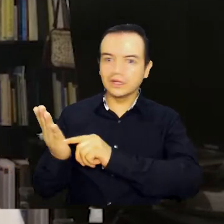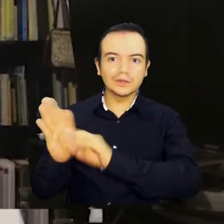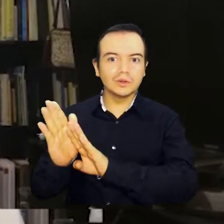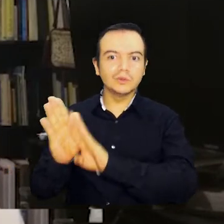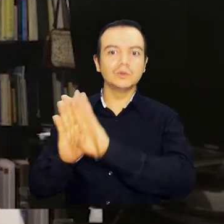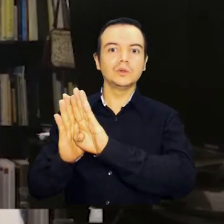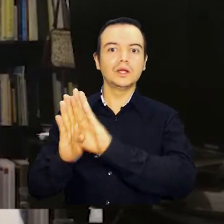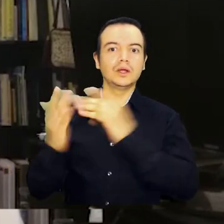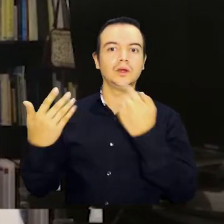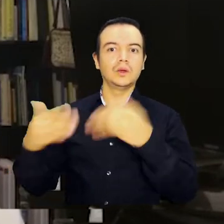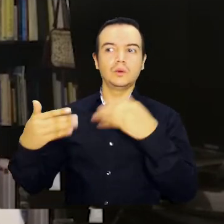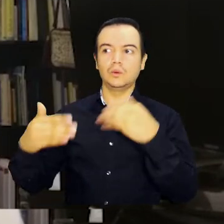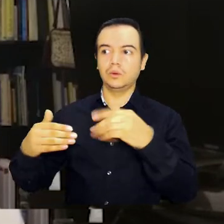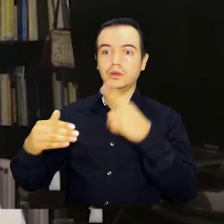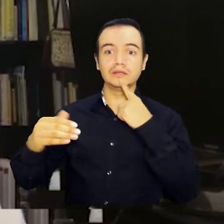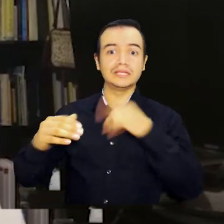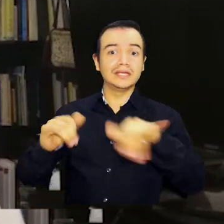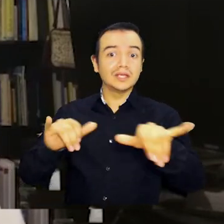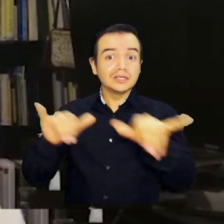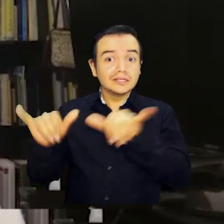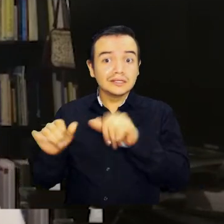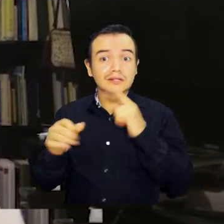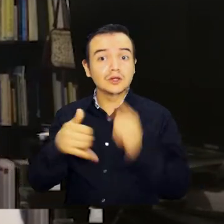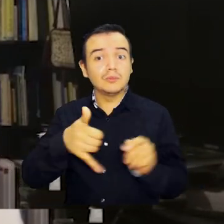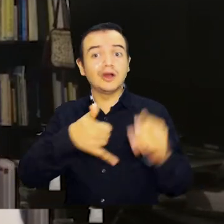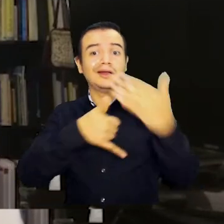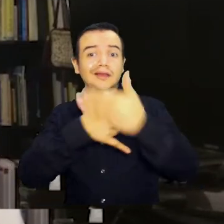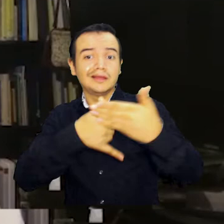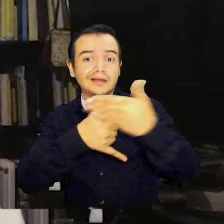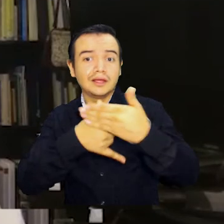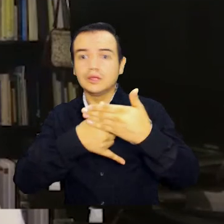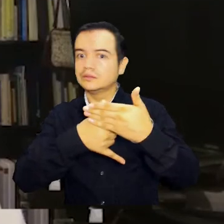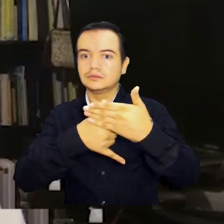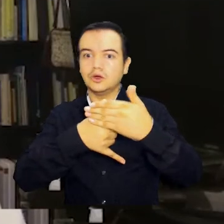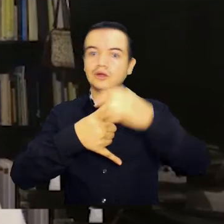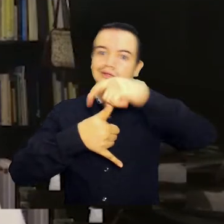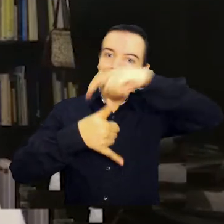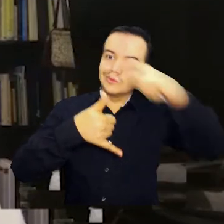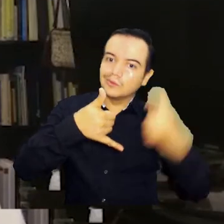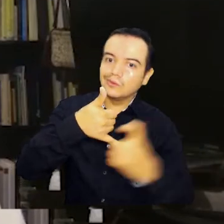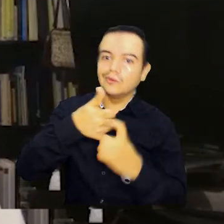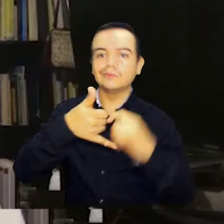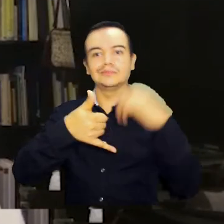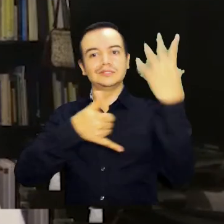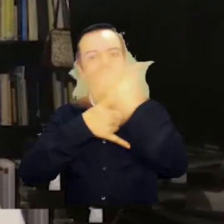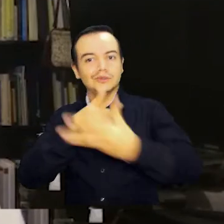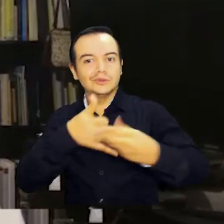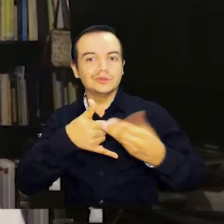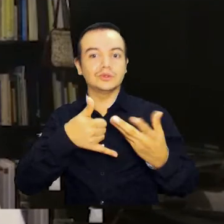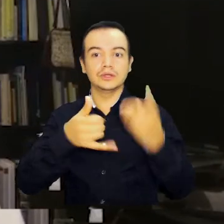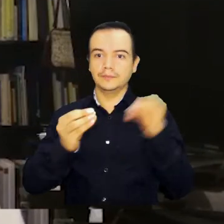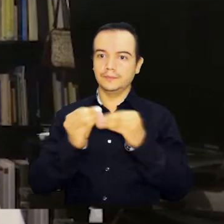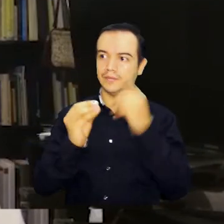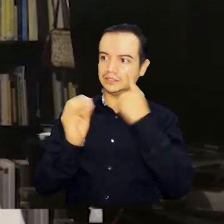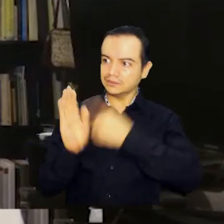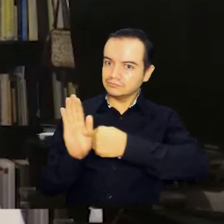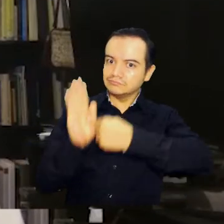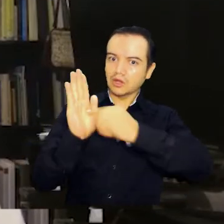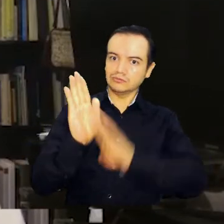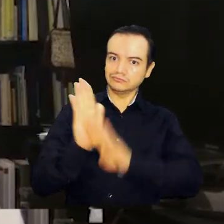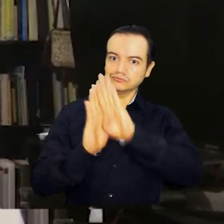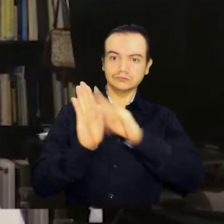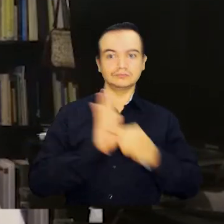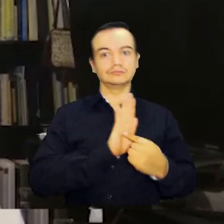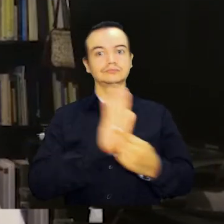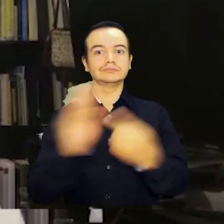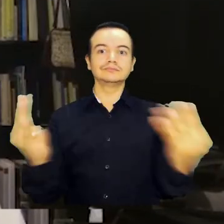en un ámbito o en una órbita más allá de lo regional, ya digamos en una órbita nacional y en una